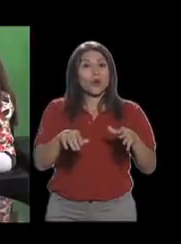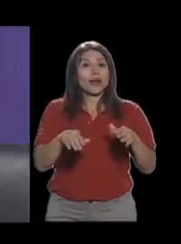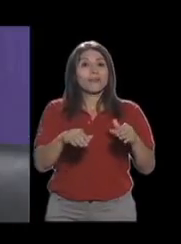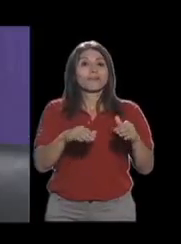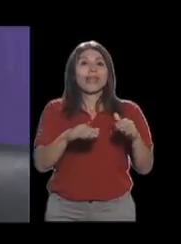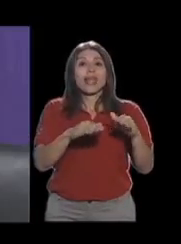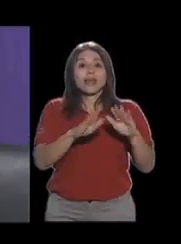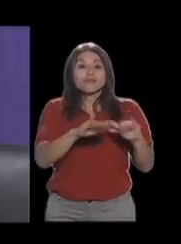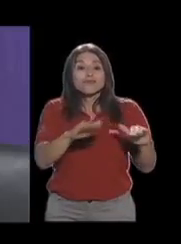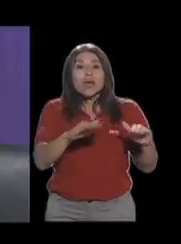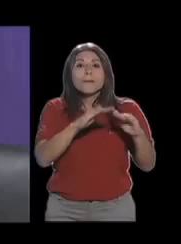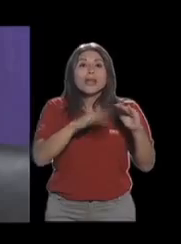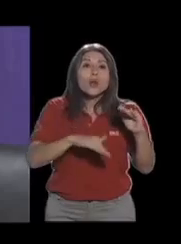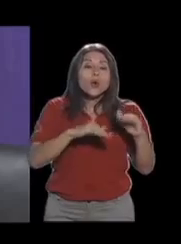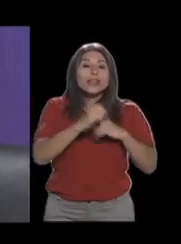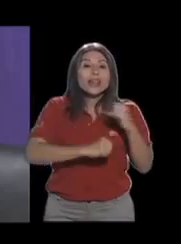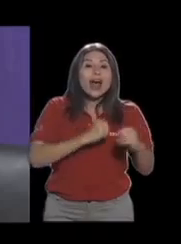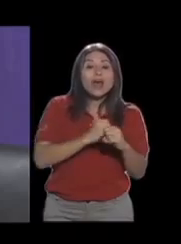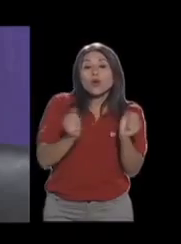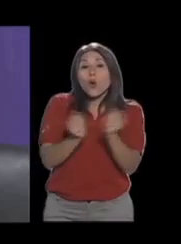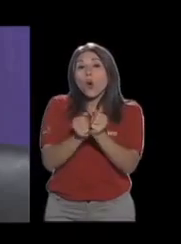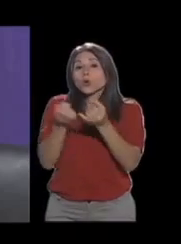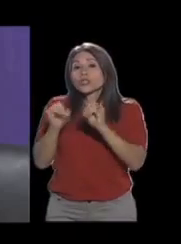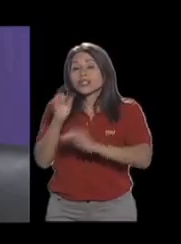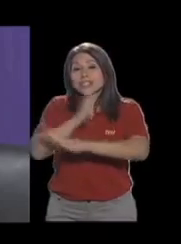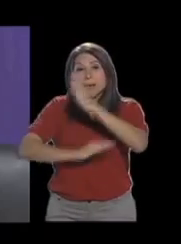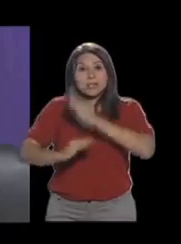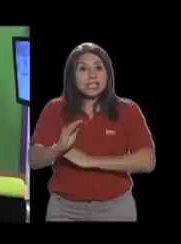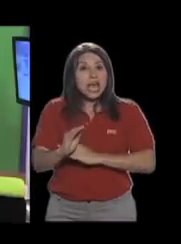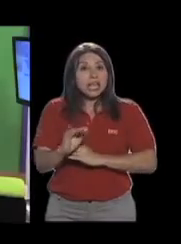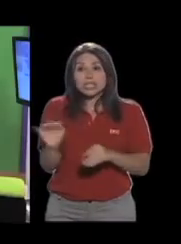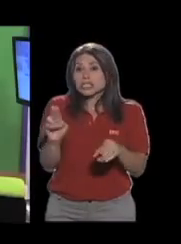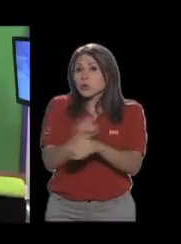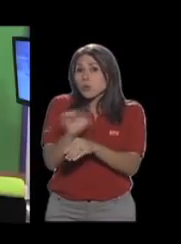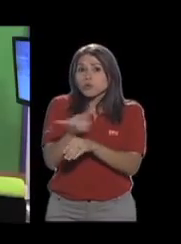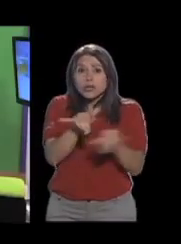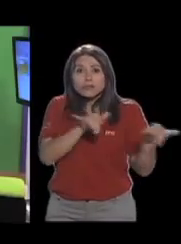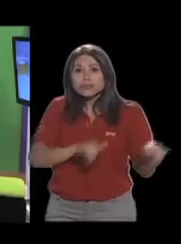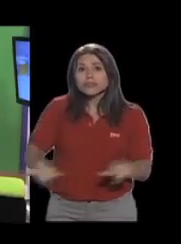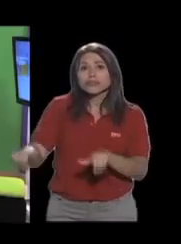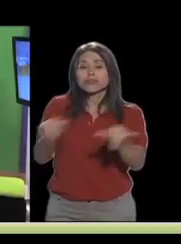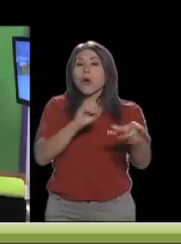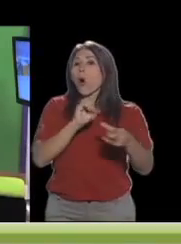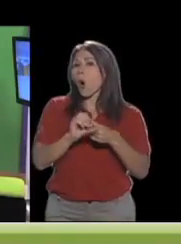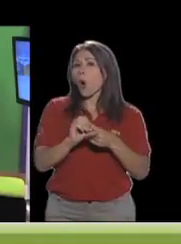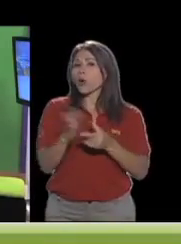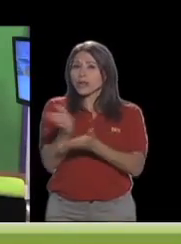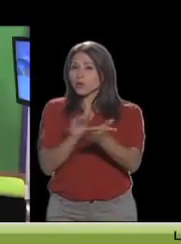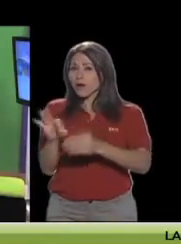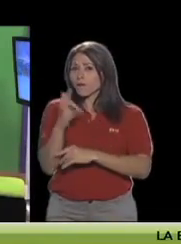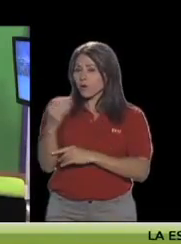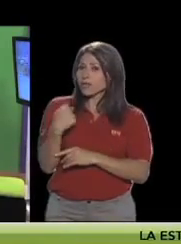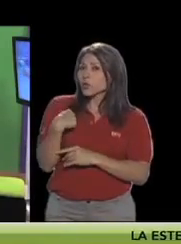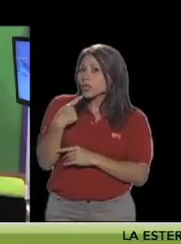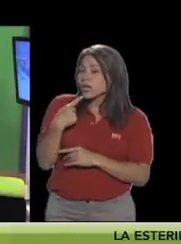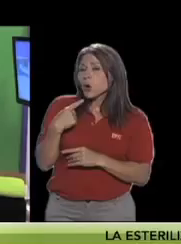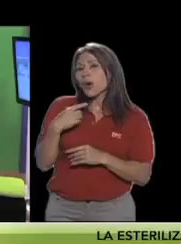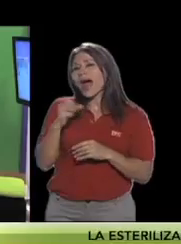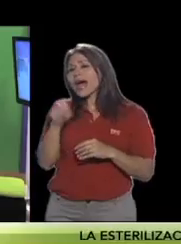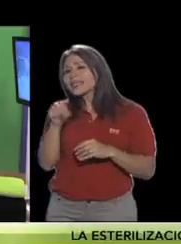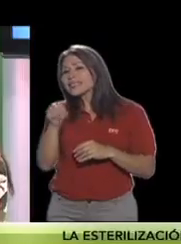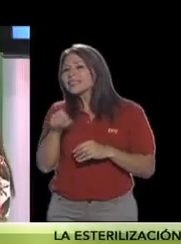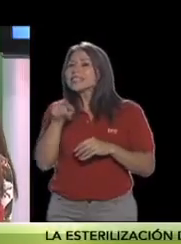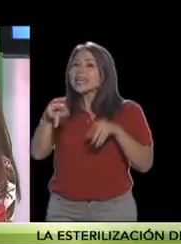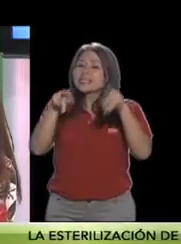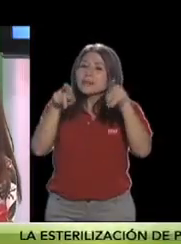tenga discapacidad. ¿Es de esta manera o hay alguna forma de que yo pueda decir, bueno, sí se puede hacer en estos casos, está bajo la legalidad